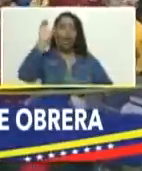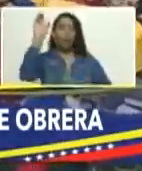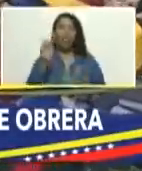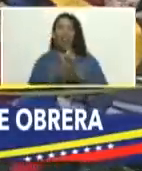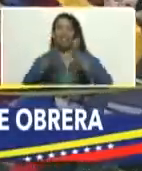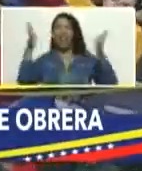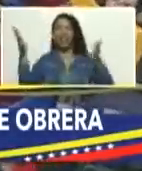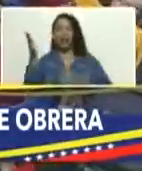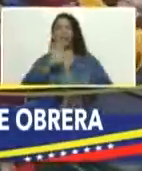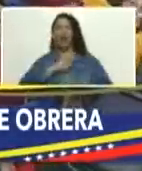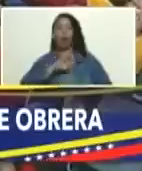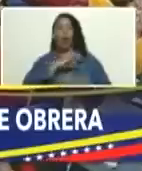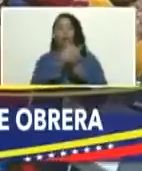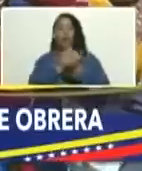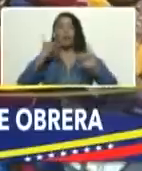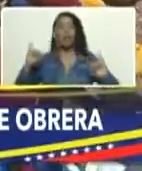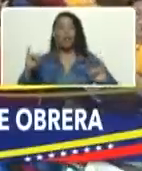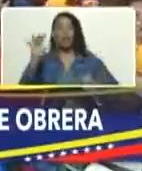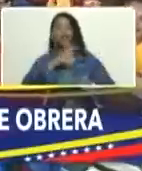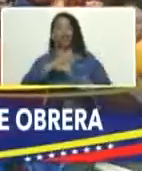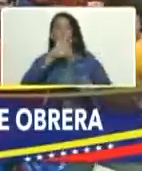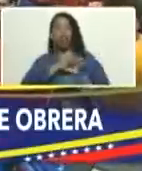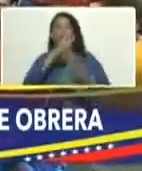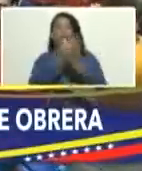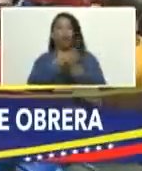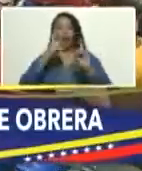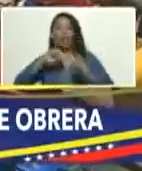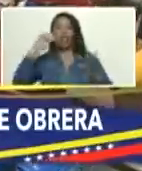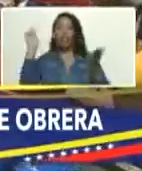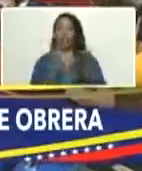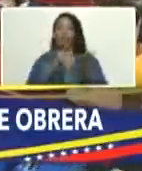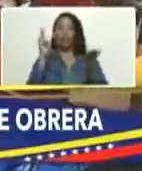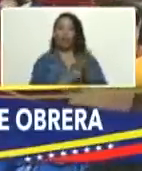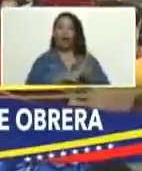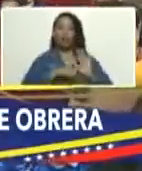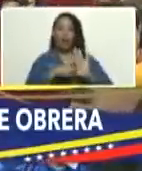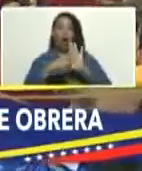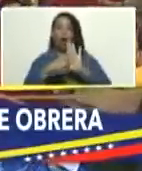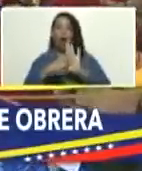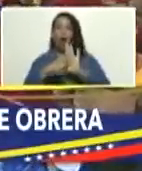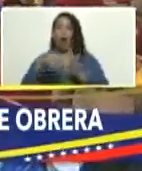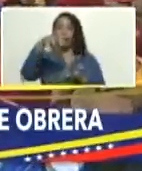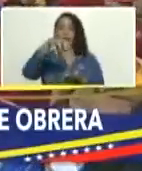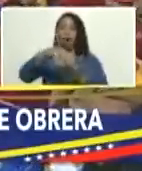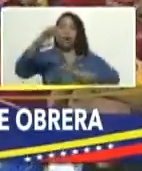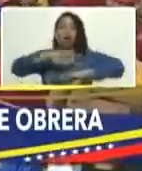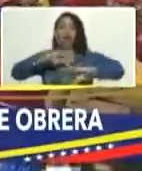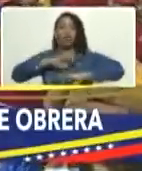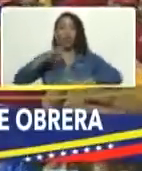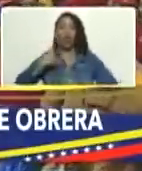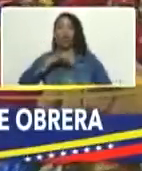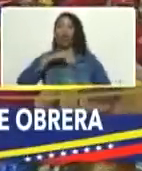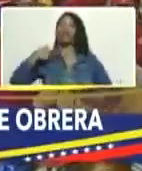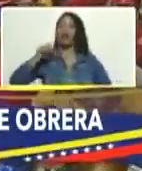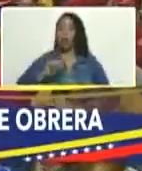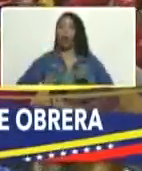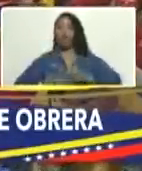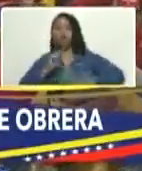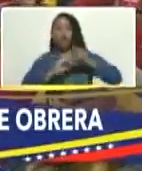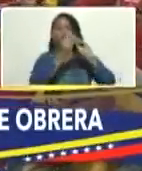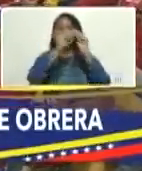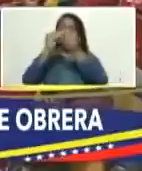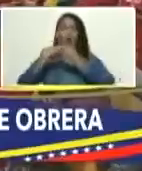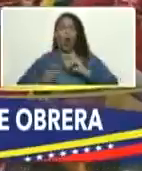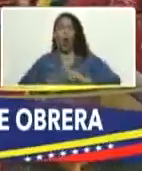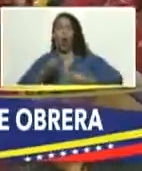nuestra independencia, de nuestra soberanía, de nuestra democracia verdadera, del estado de bienestar que tenemos que reconstruir y